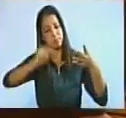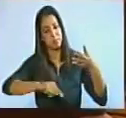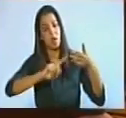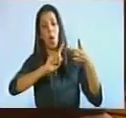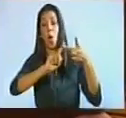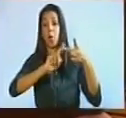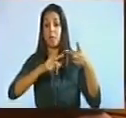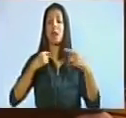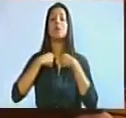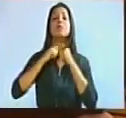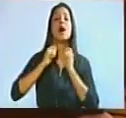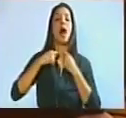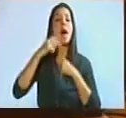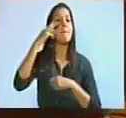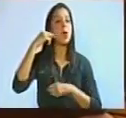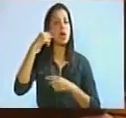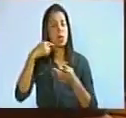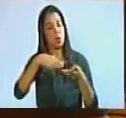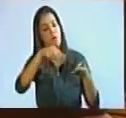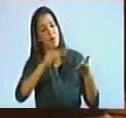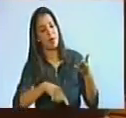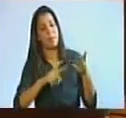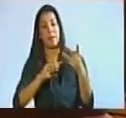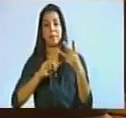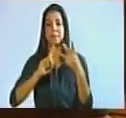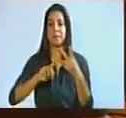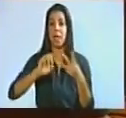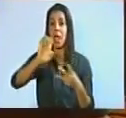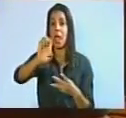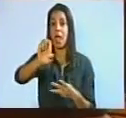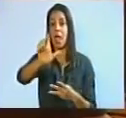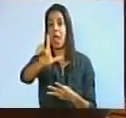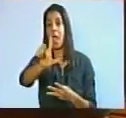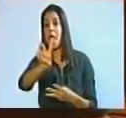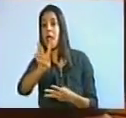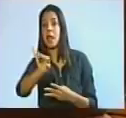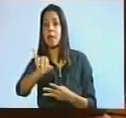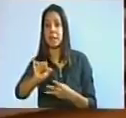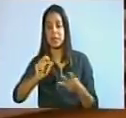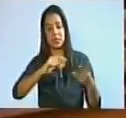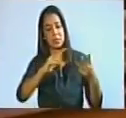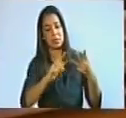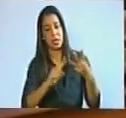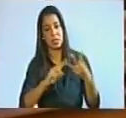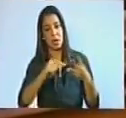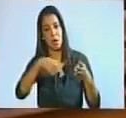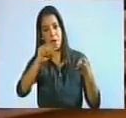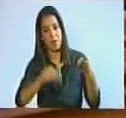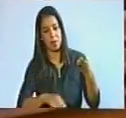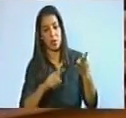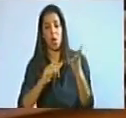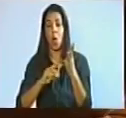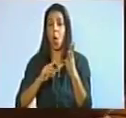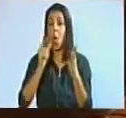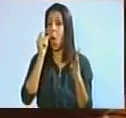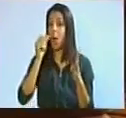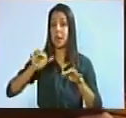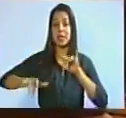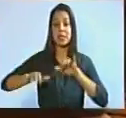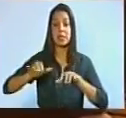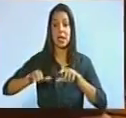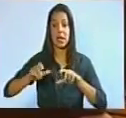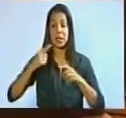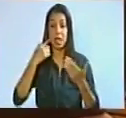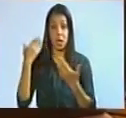Almeida, primer vicepresidente, Elvis Amoroso, segundo vicepresidente, Fidel Ernesto Vázquez, secretario,